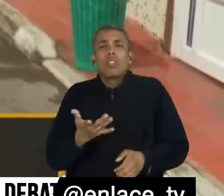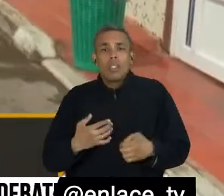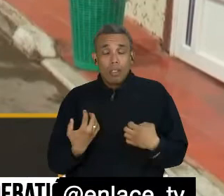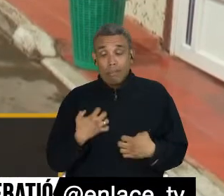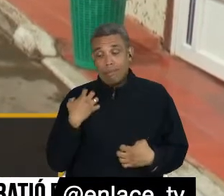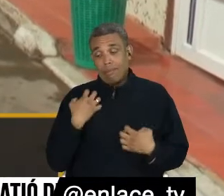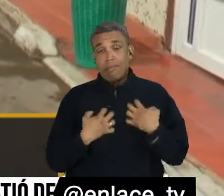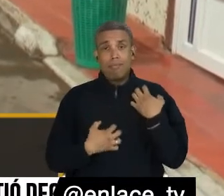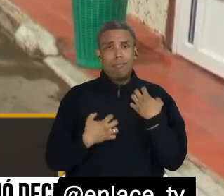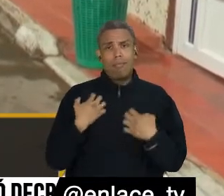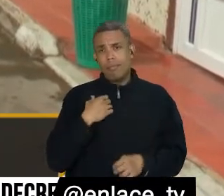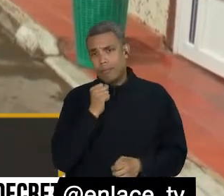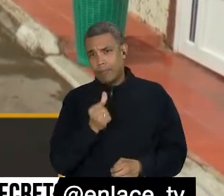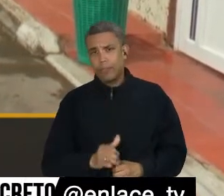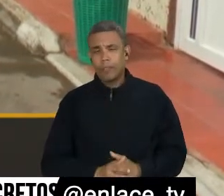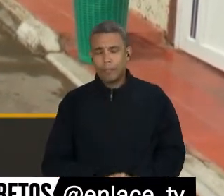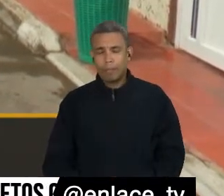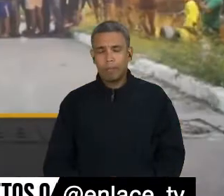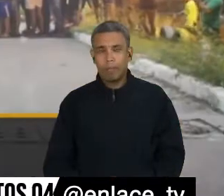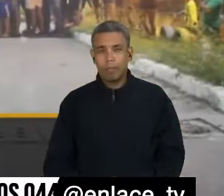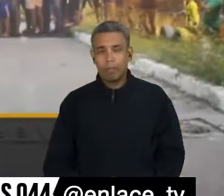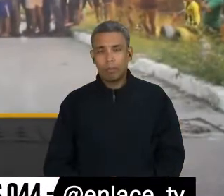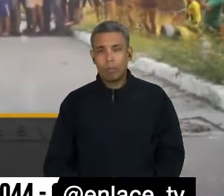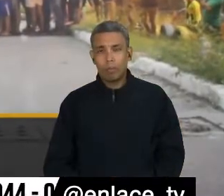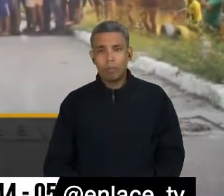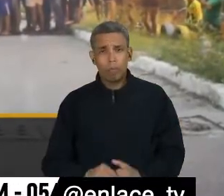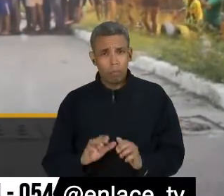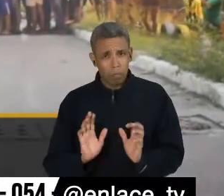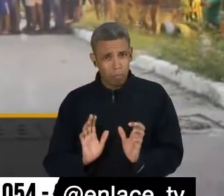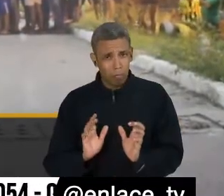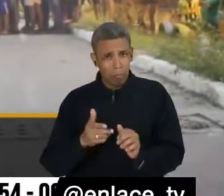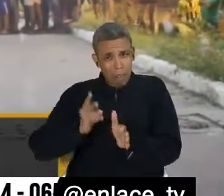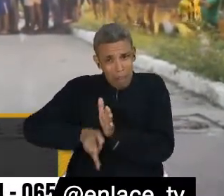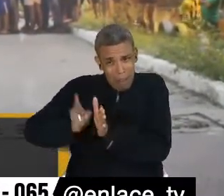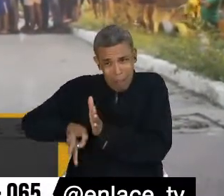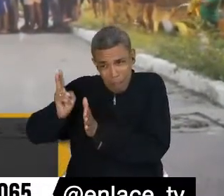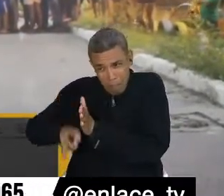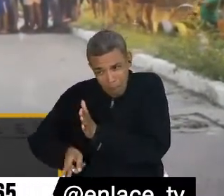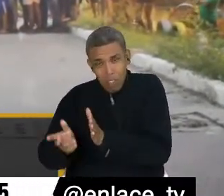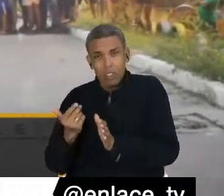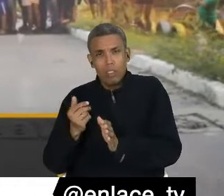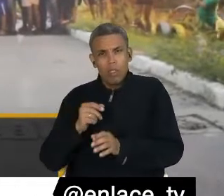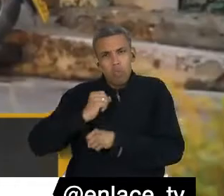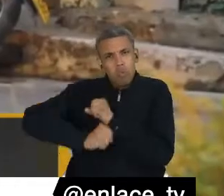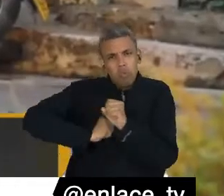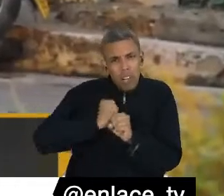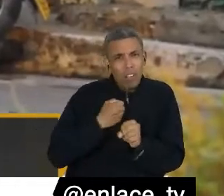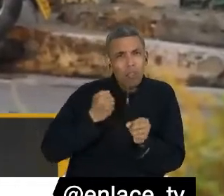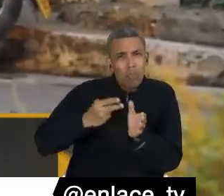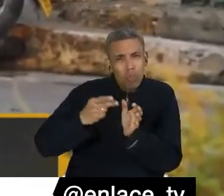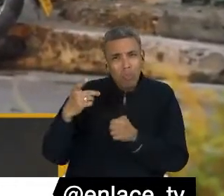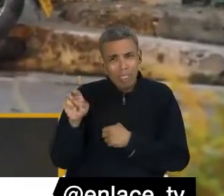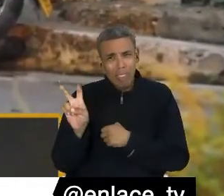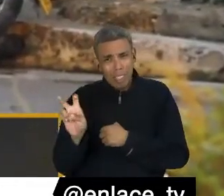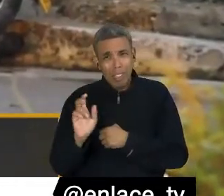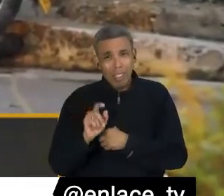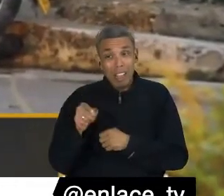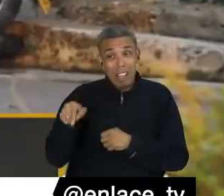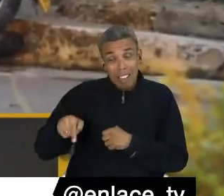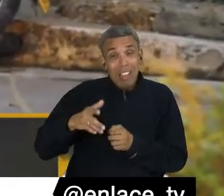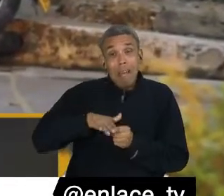ha ido apoderando de los ciudadanos en este sector de la ciudad, ya que los homicidios ocurridos durante ese año en su mayoría han ocurrido justo en